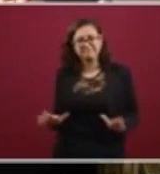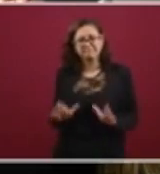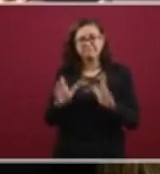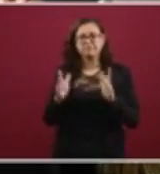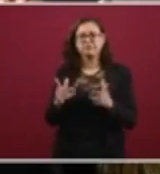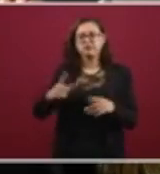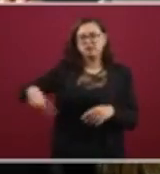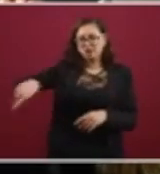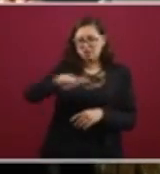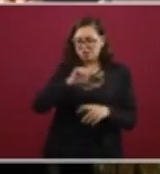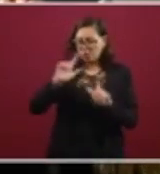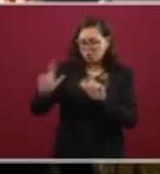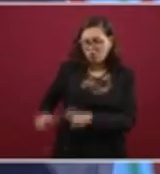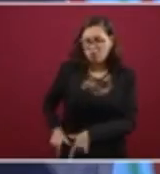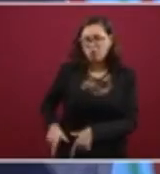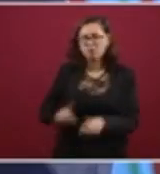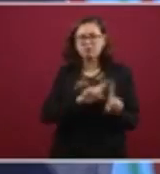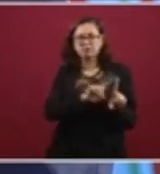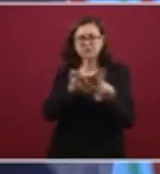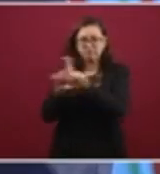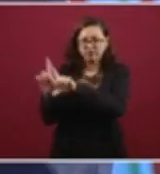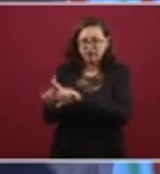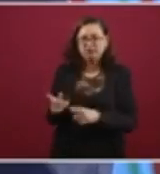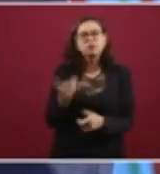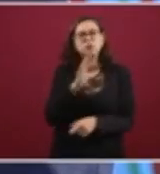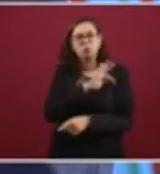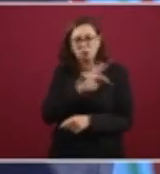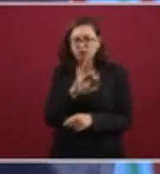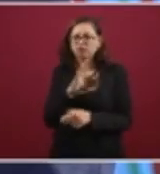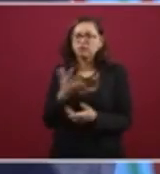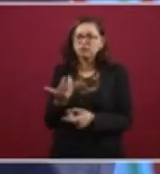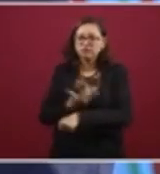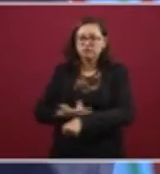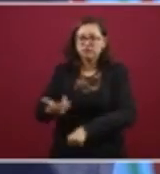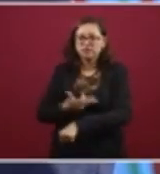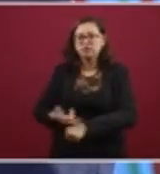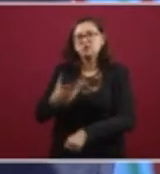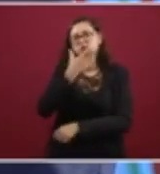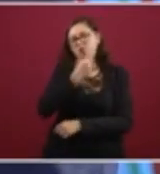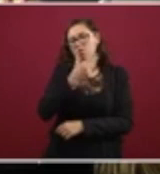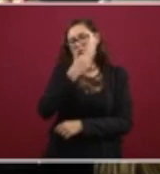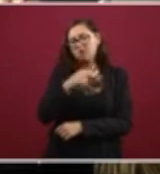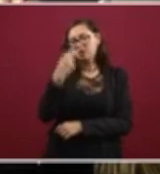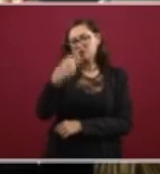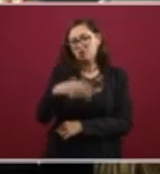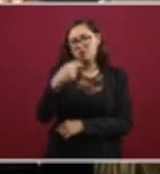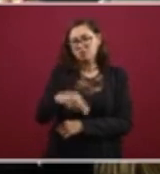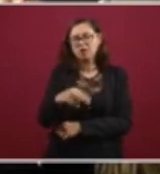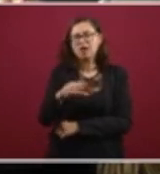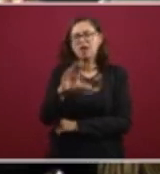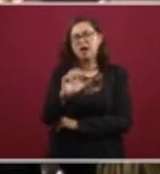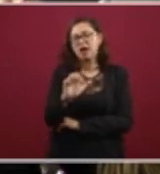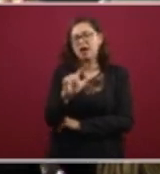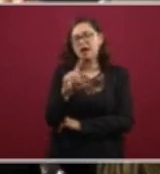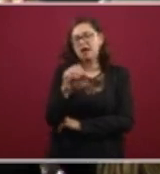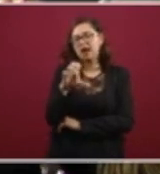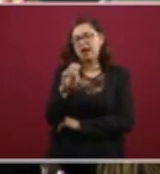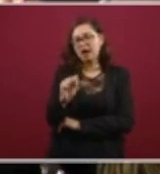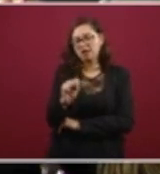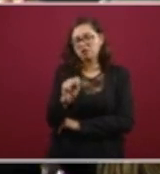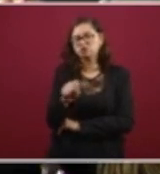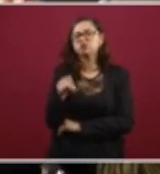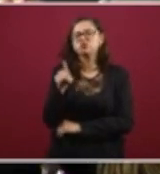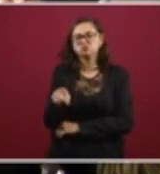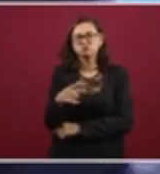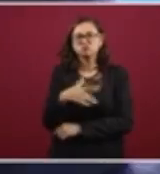y quien compró la fue un empresario con sentido social, Carlos Bremer. Un empresario regiomontano fue quien al final decidió